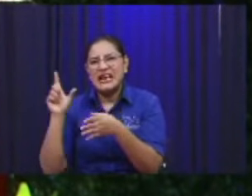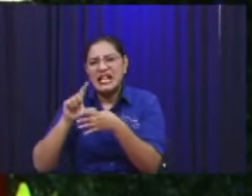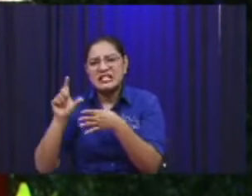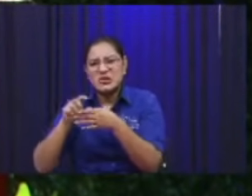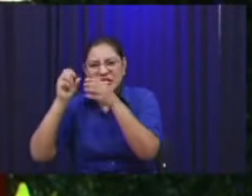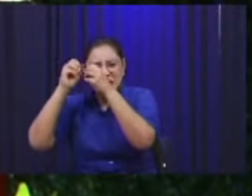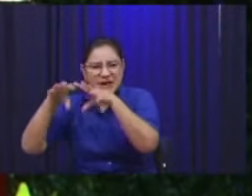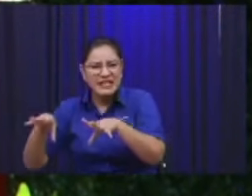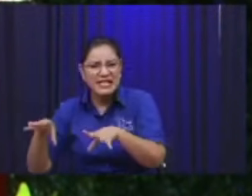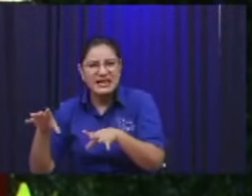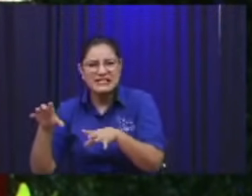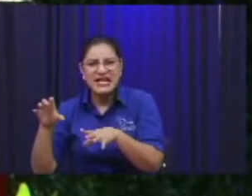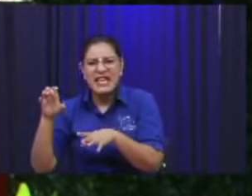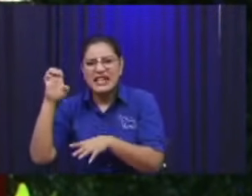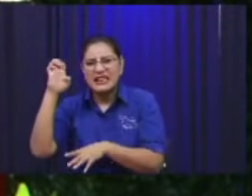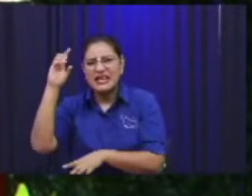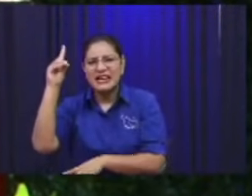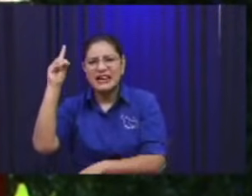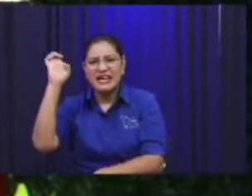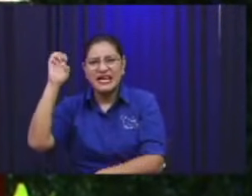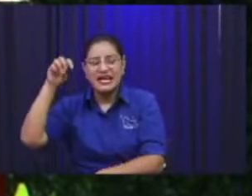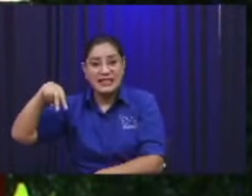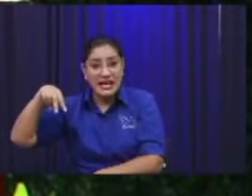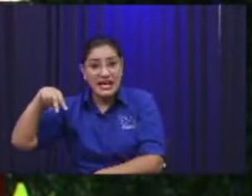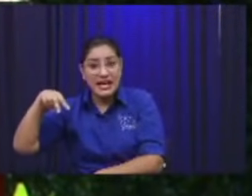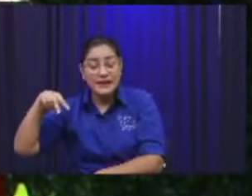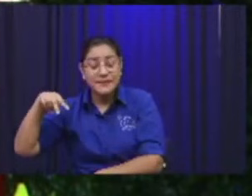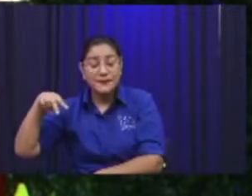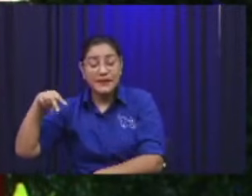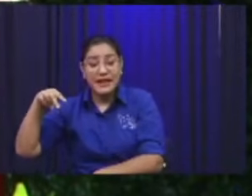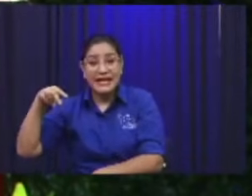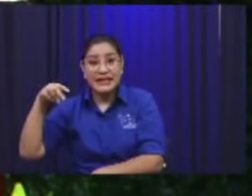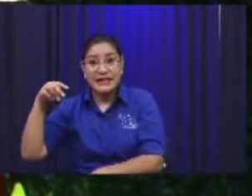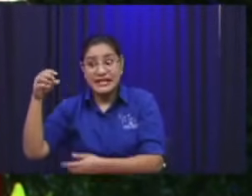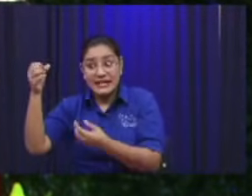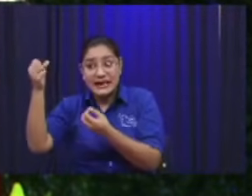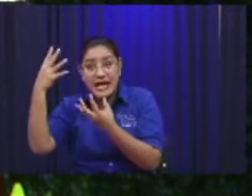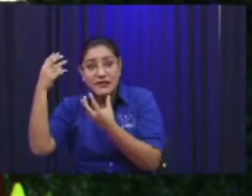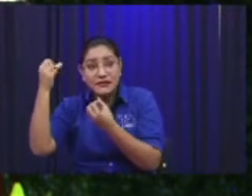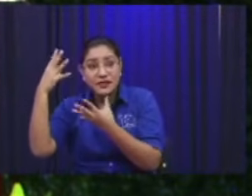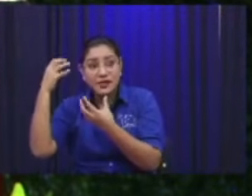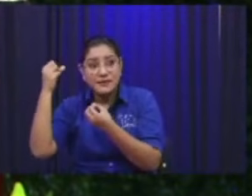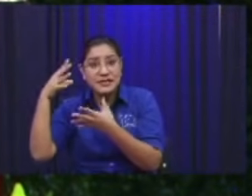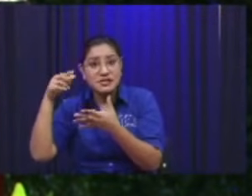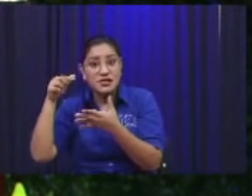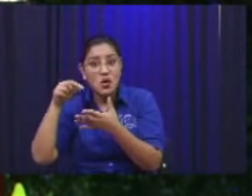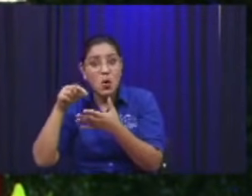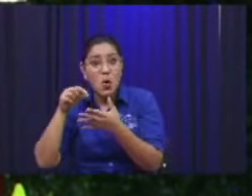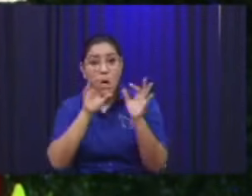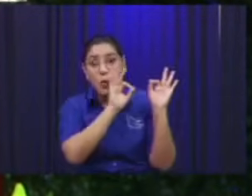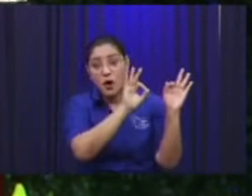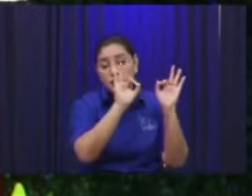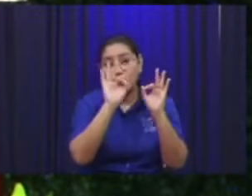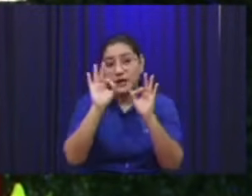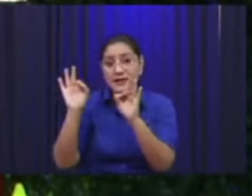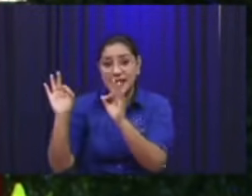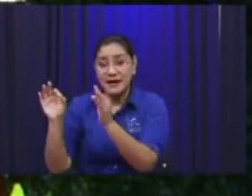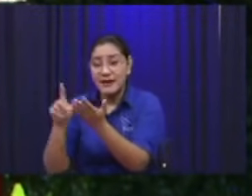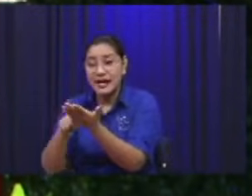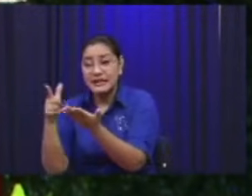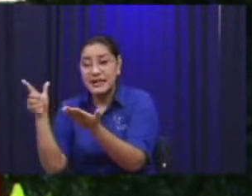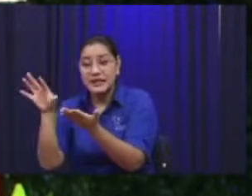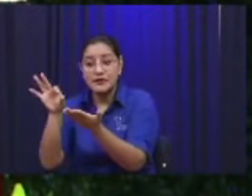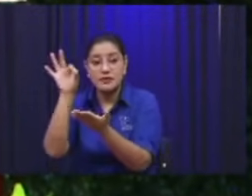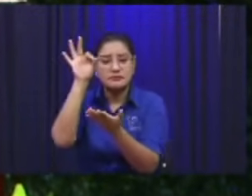y compraban todos esos libros y sus mensajes yo miraba que sacaban cosas de ahí y hay